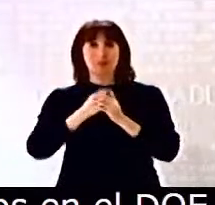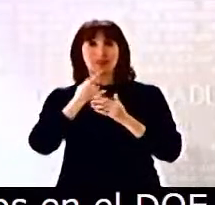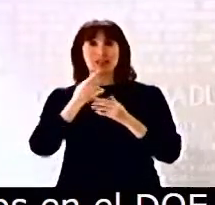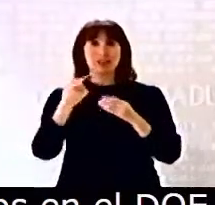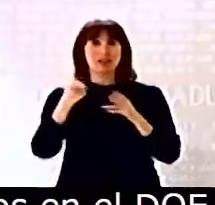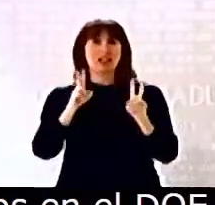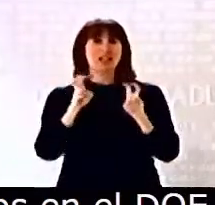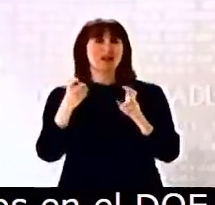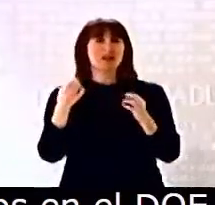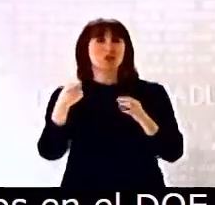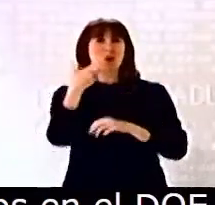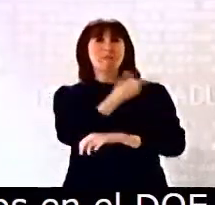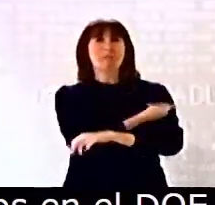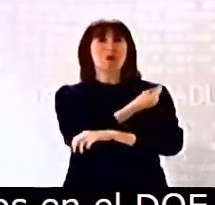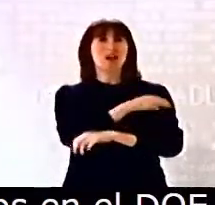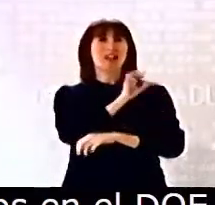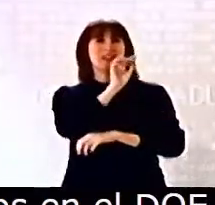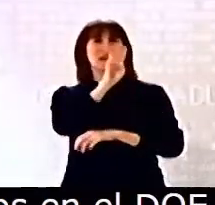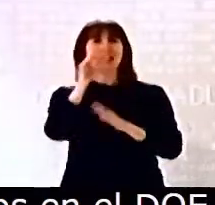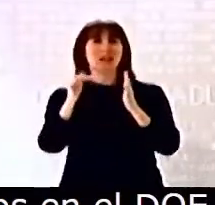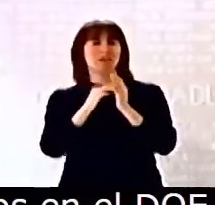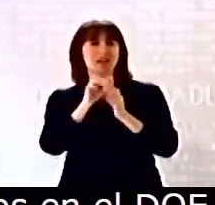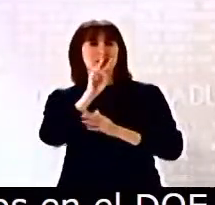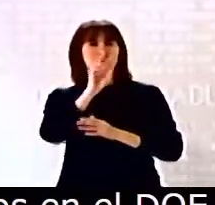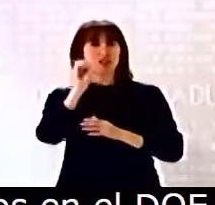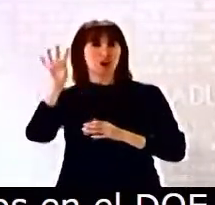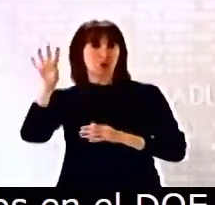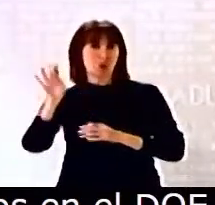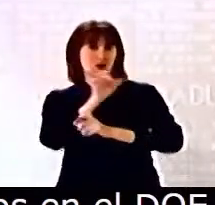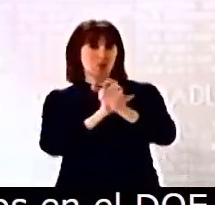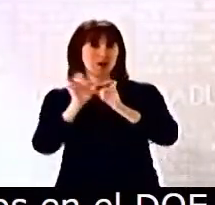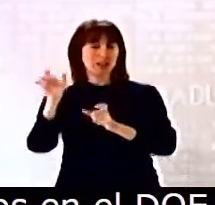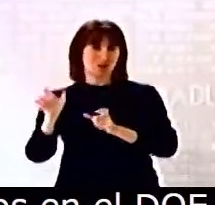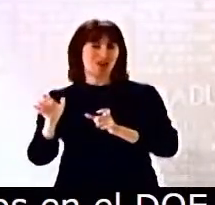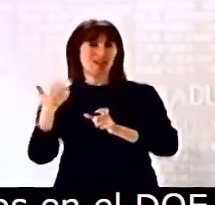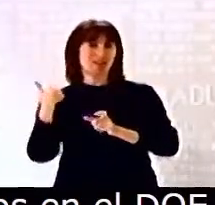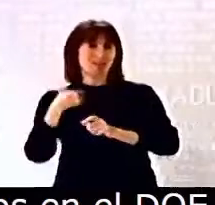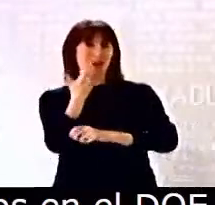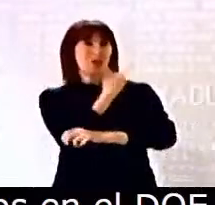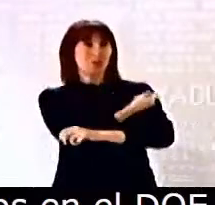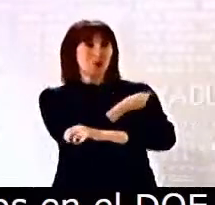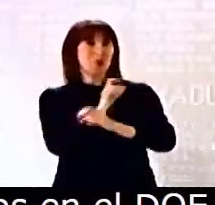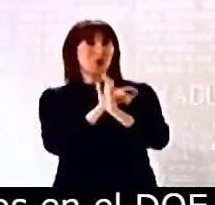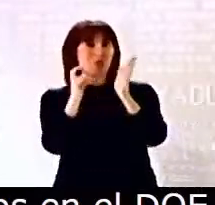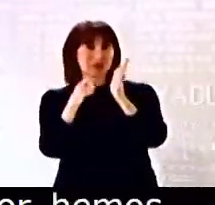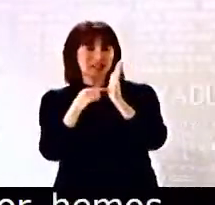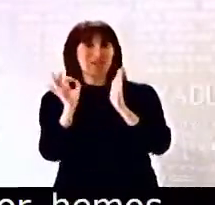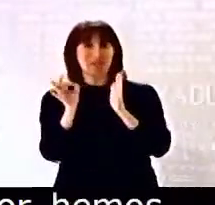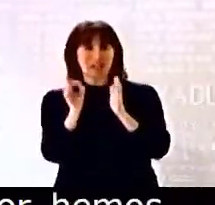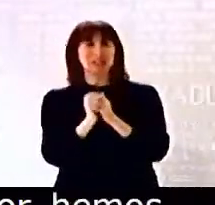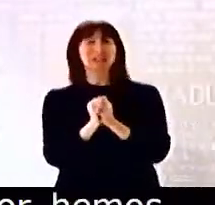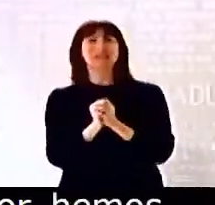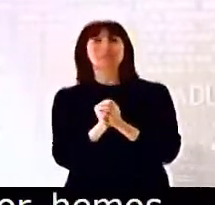Habla usted de que hemos vacunado 13.204 personas con las 2 dosis.